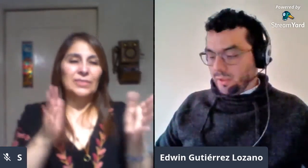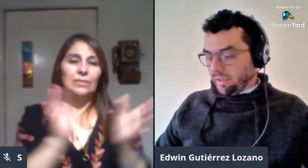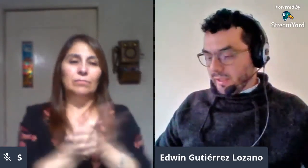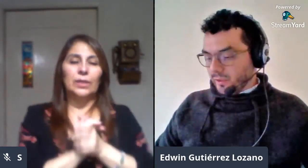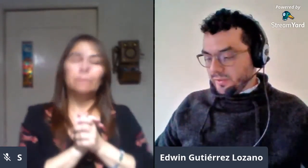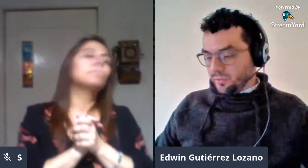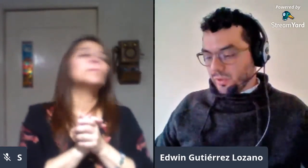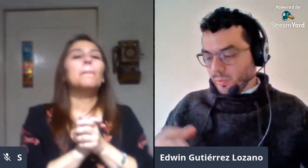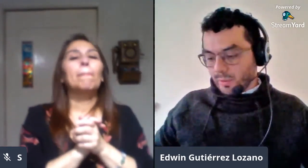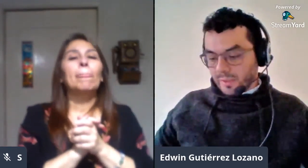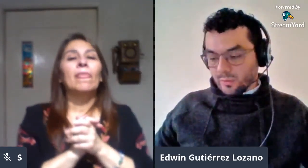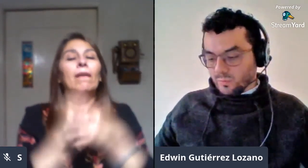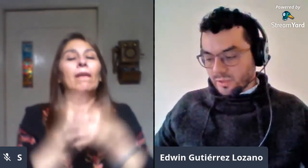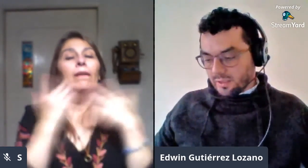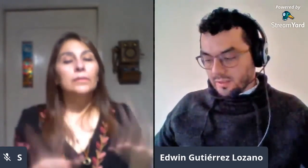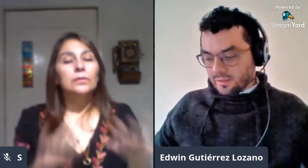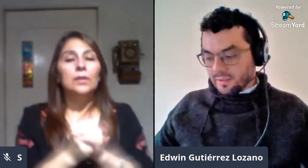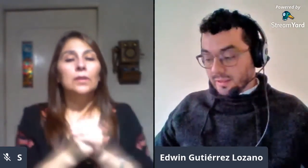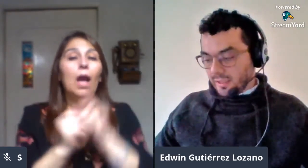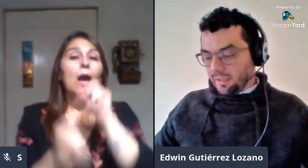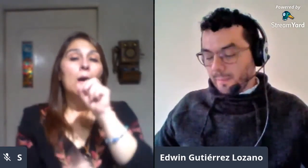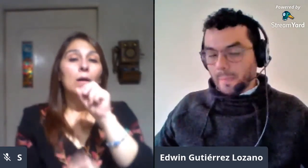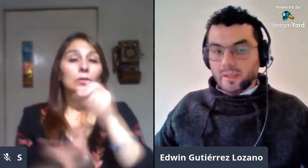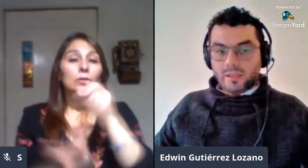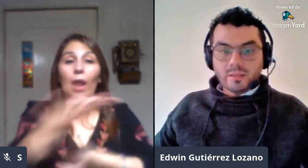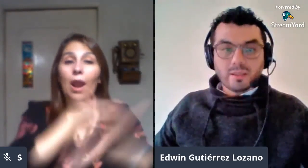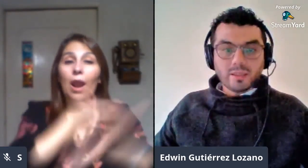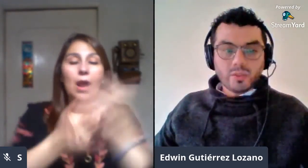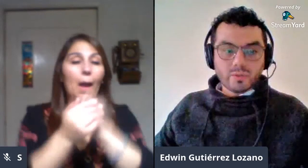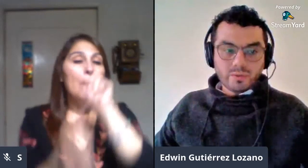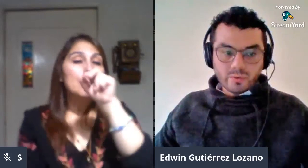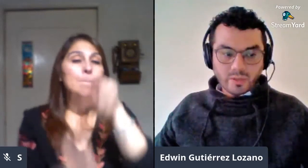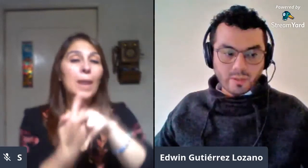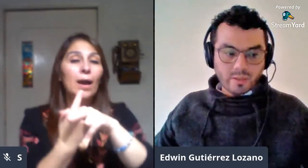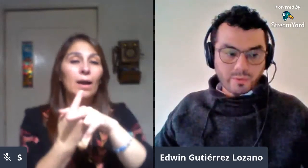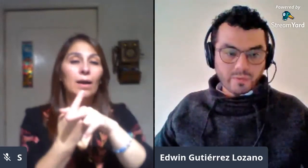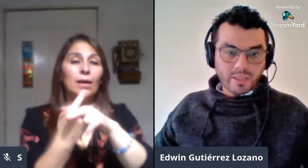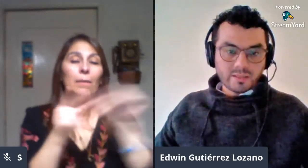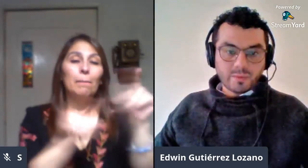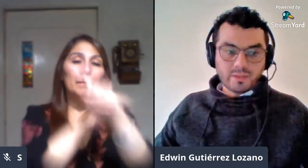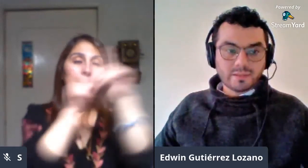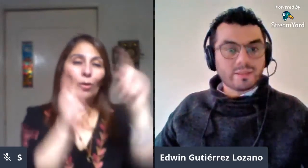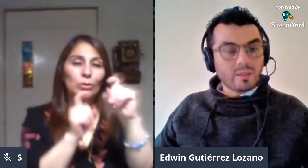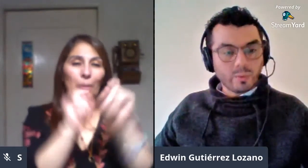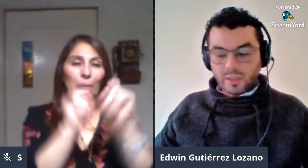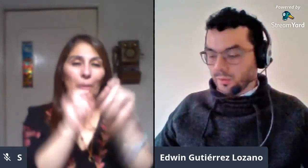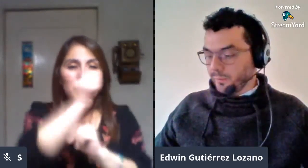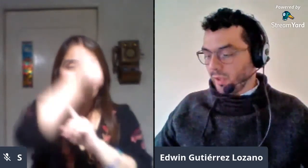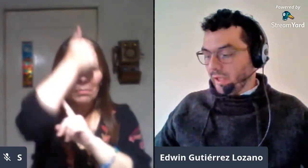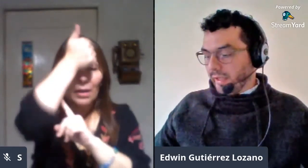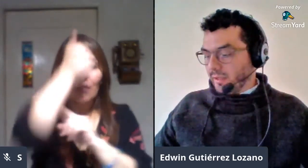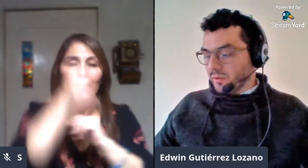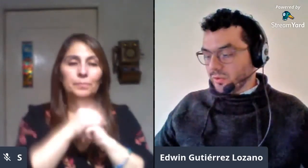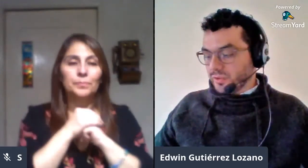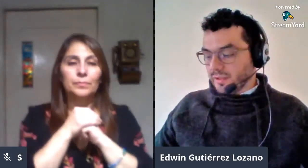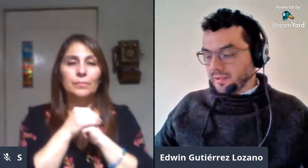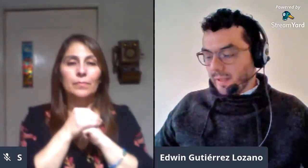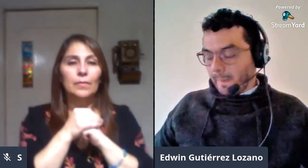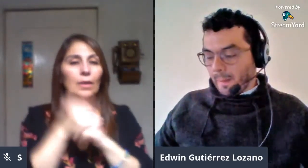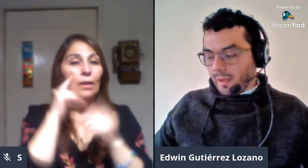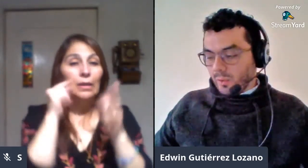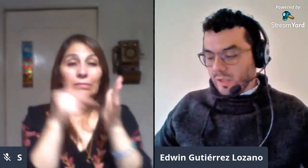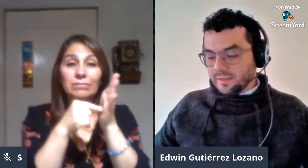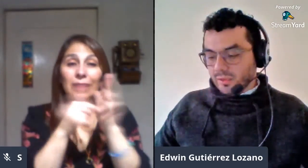hablado, creo que surge una pregunta central y tiene que ver con eso que hablaba el profe Lesmes, del cuidado.